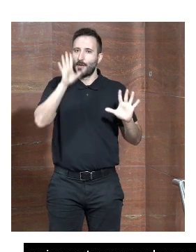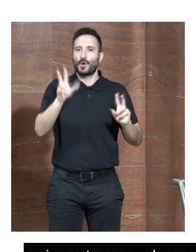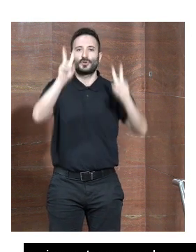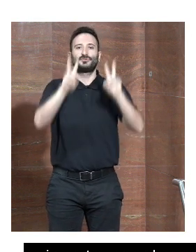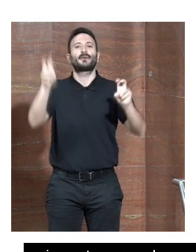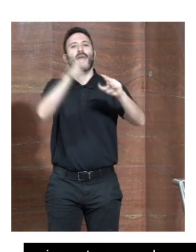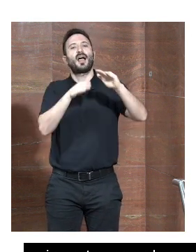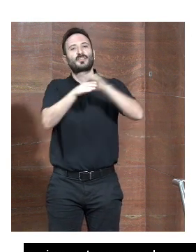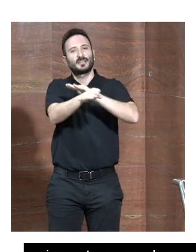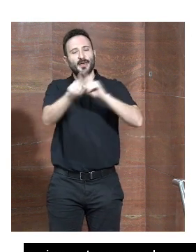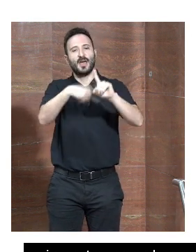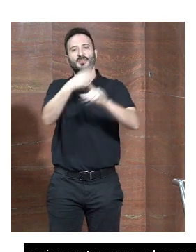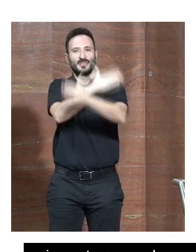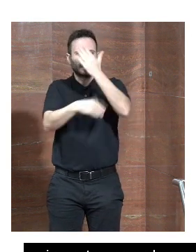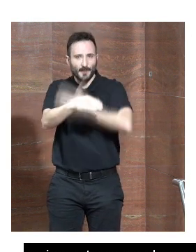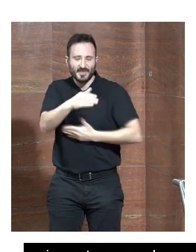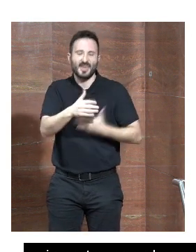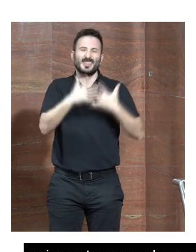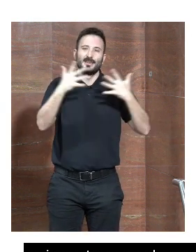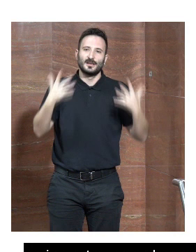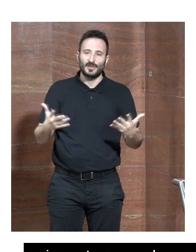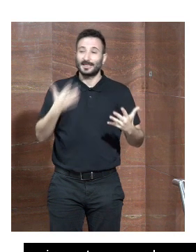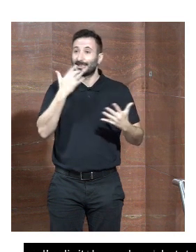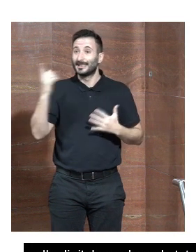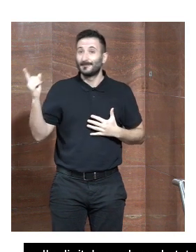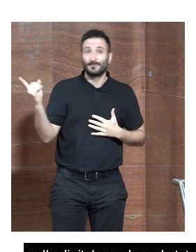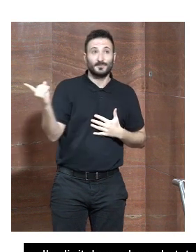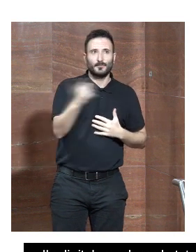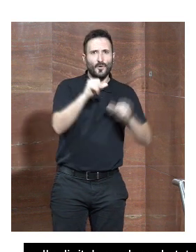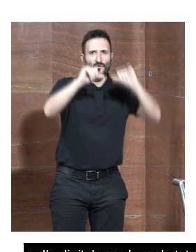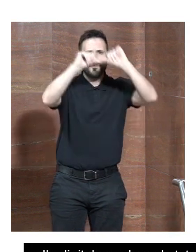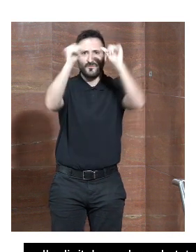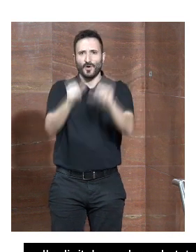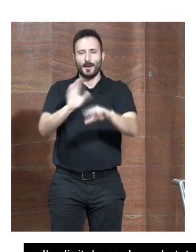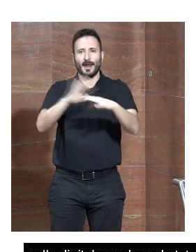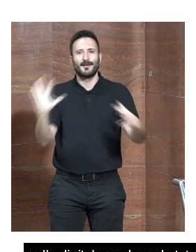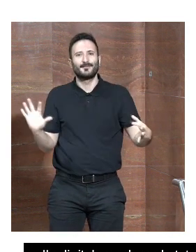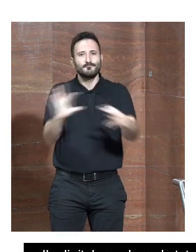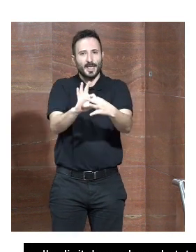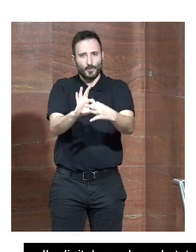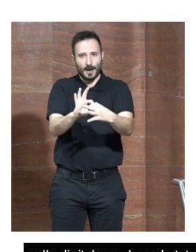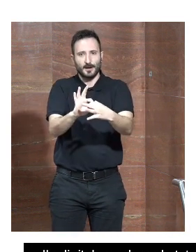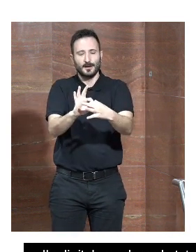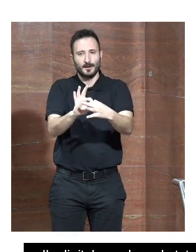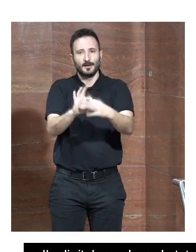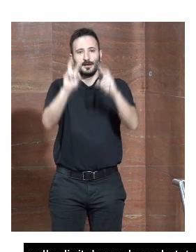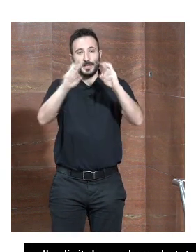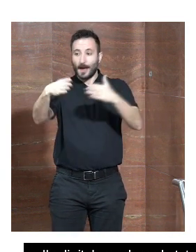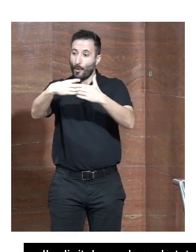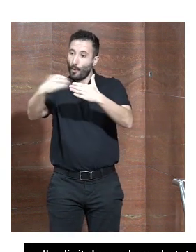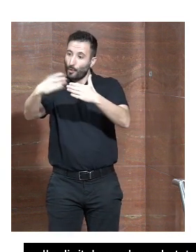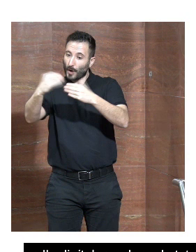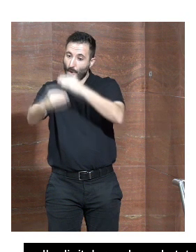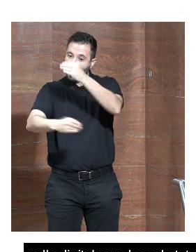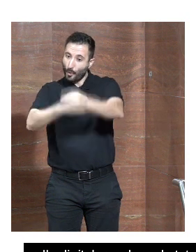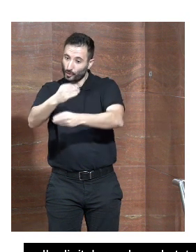de accesibilidad, discapacidad y que no hubiese ningún tipo de forma de vincular la actividad de un usuario